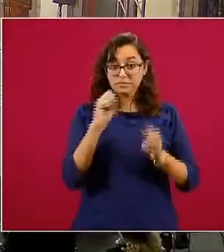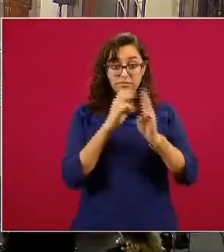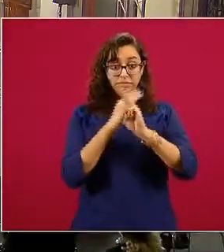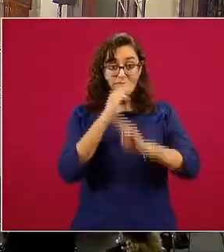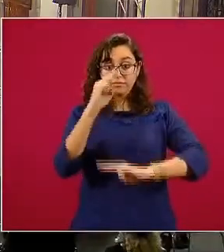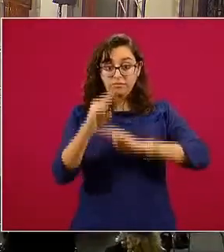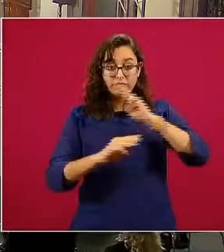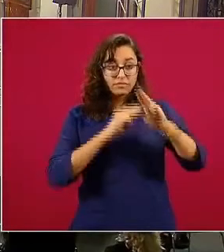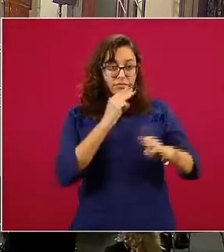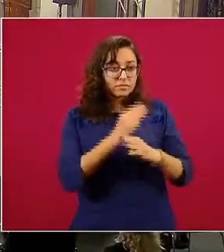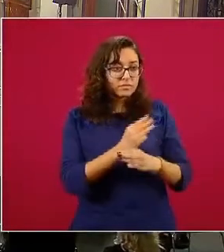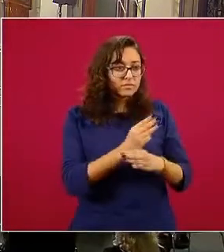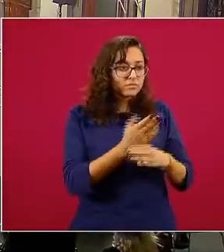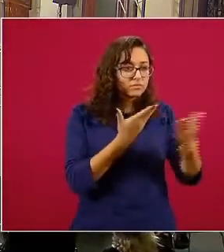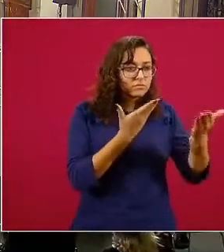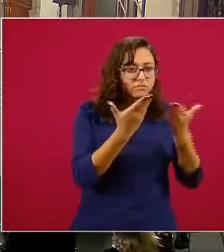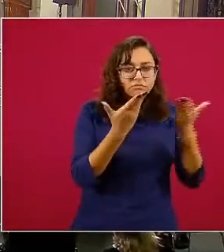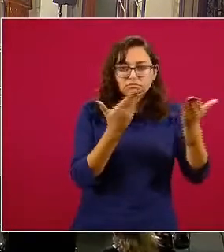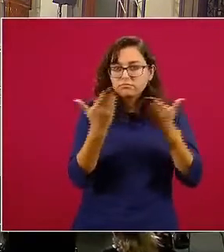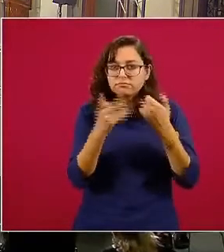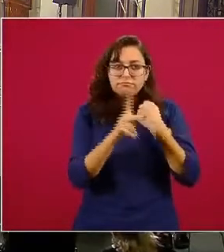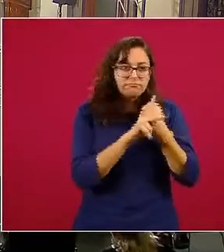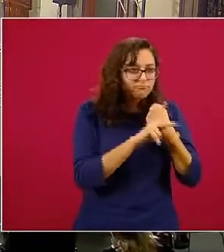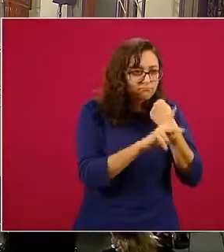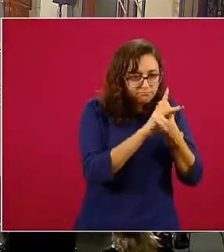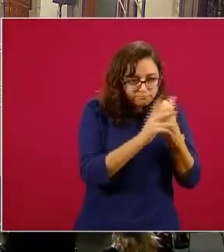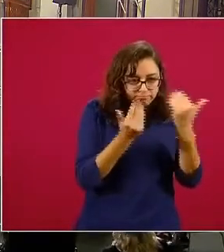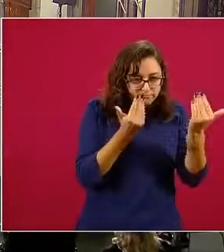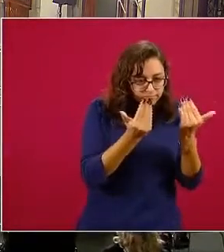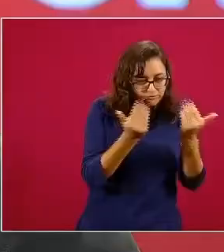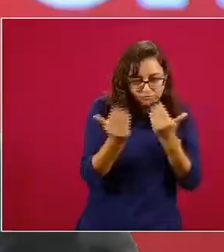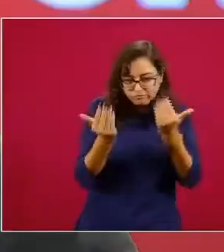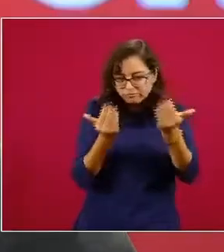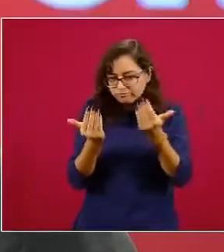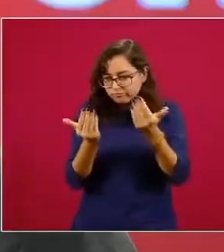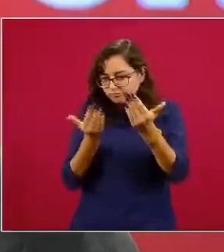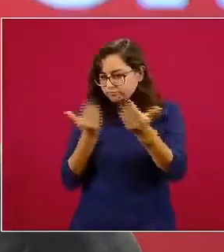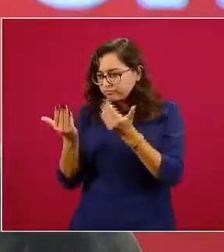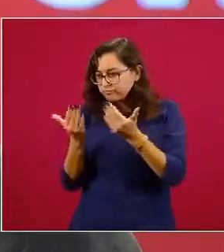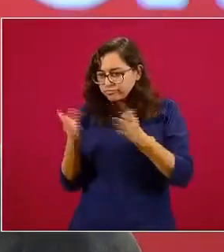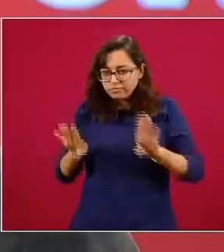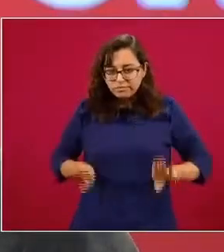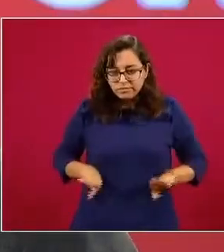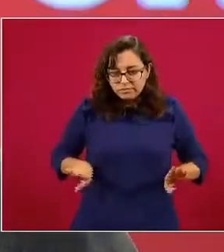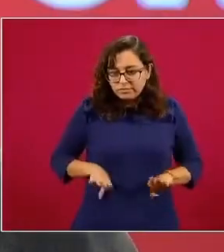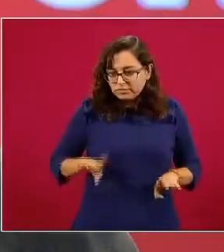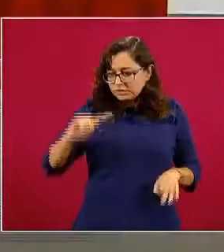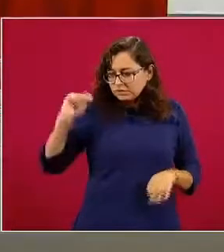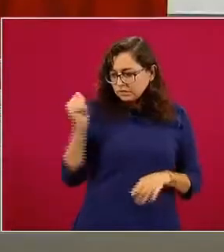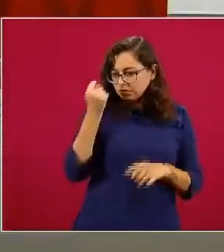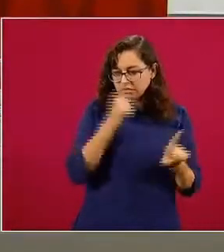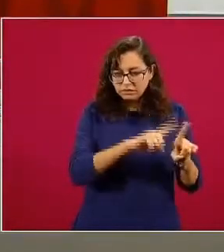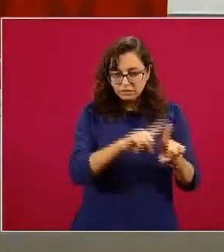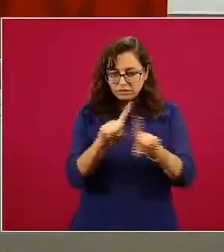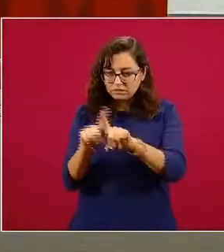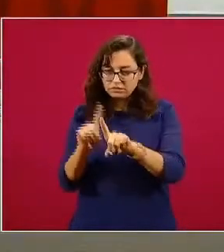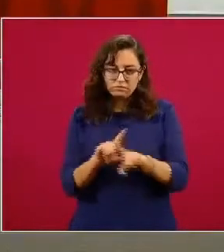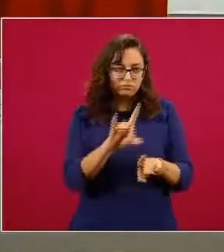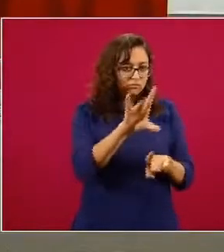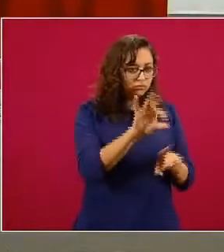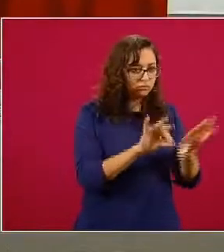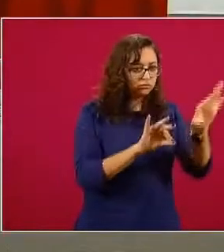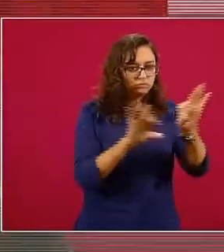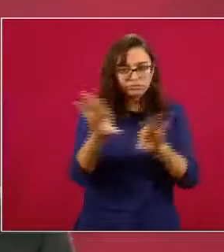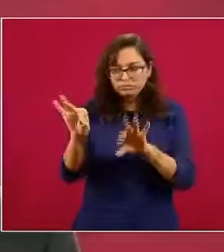mundial, va seleccionando de acuerdo a las propiedades técnicas, tecnológicas de los candidatos a vacuna y del